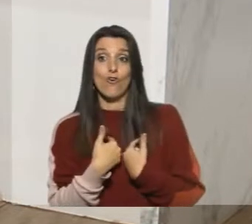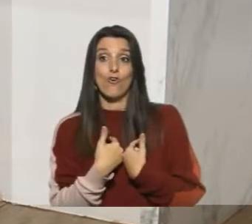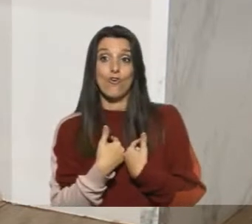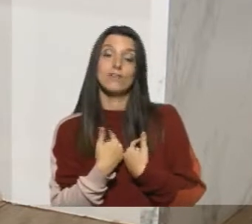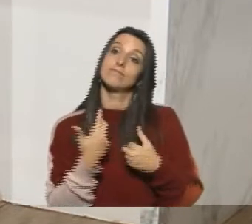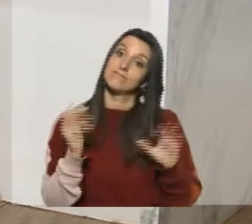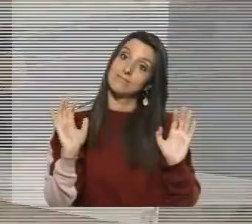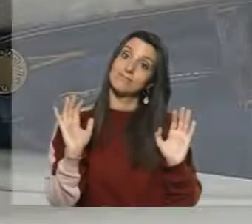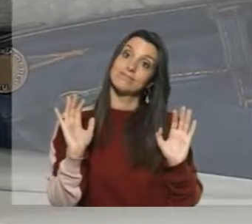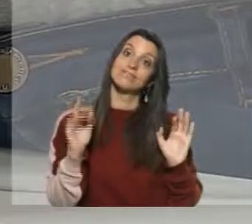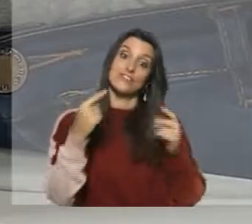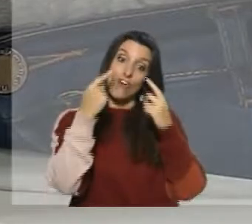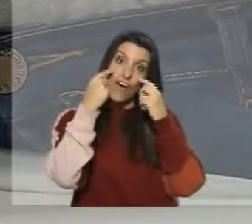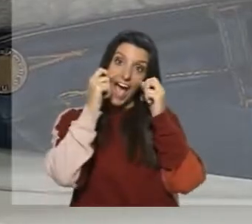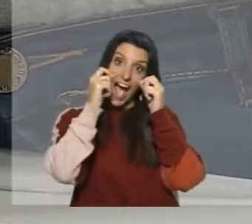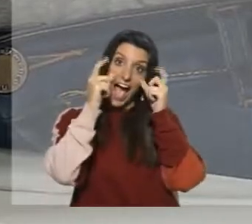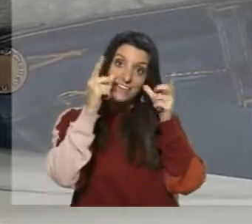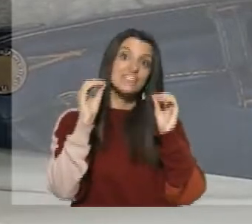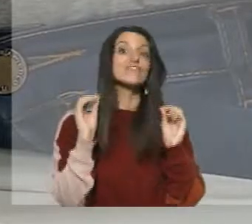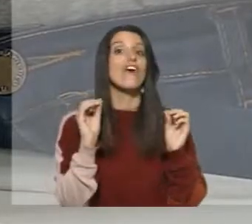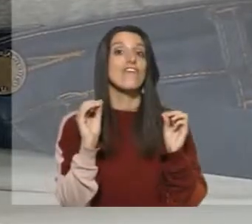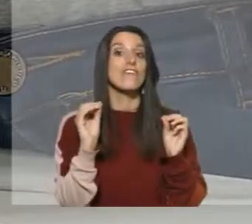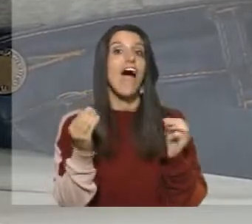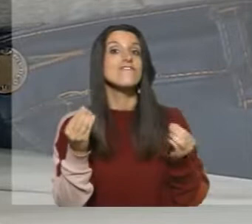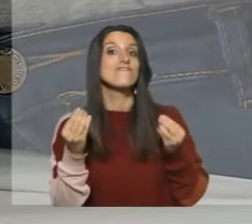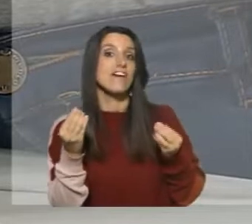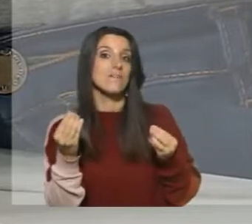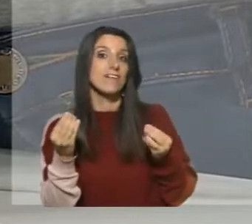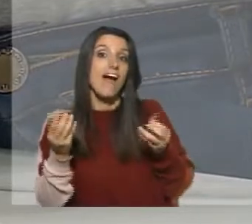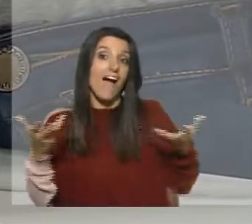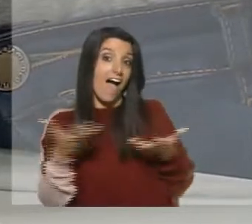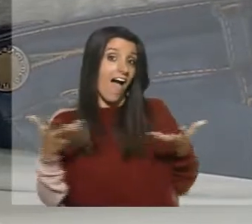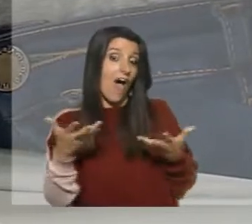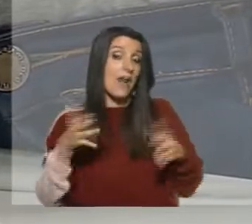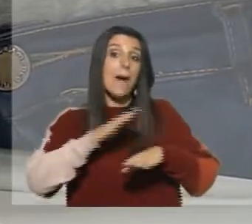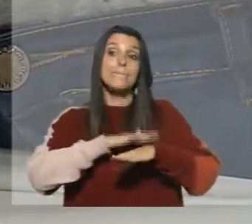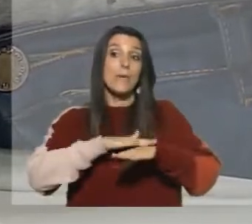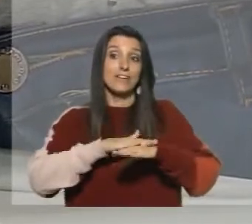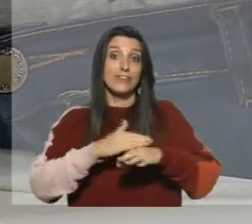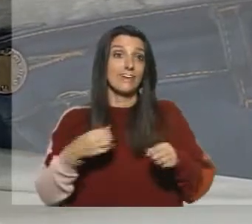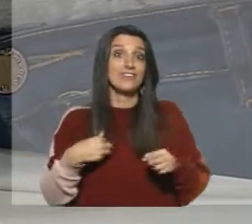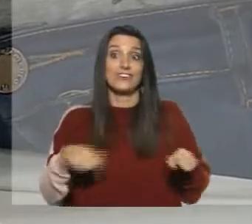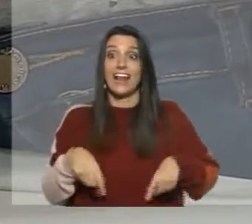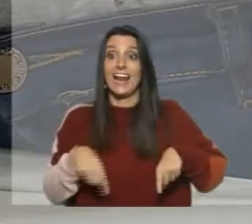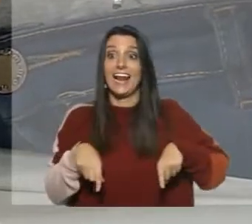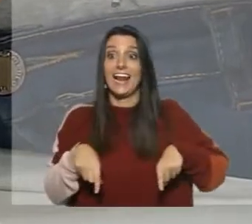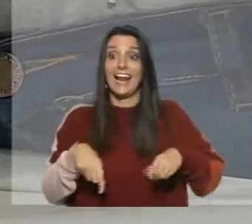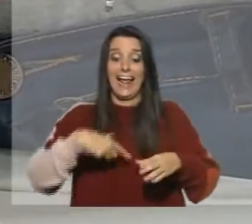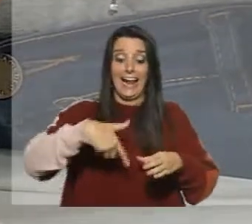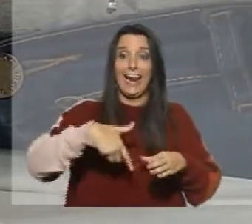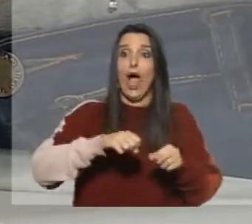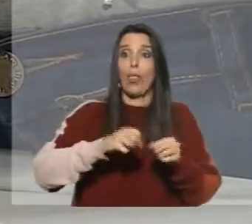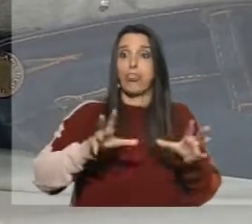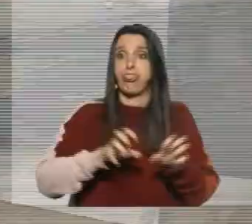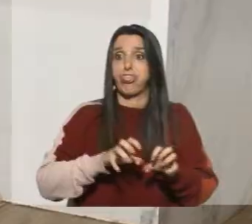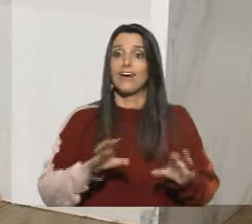muy bien. Estoy prestando mucha atención, compañeros, a ver qué pasa. Por lo pronto estoy en un momento crucial. Crucial. Vos mirá, vos ¿eh? Tranquila, por no favor,